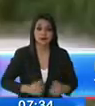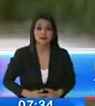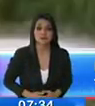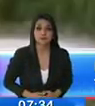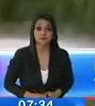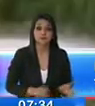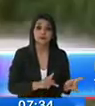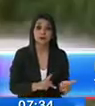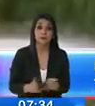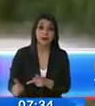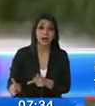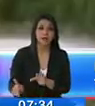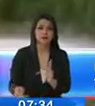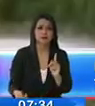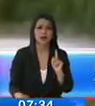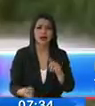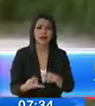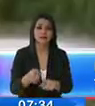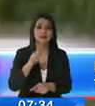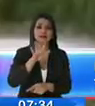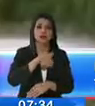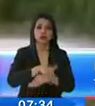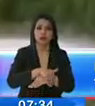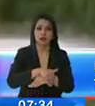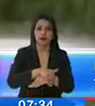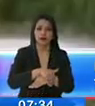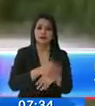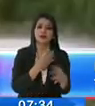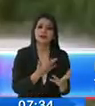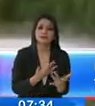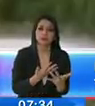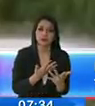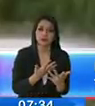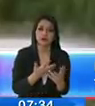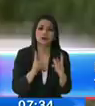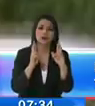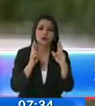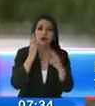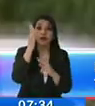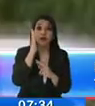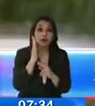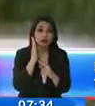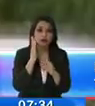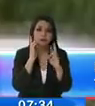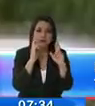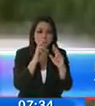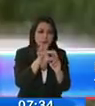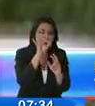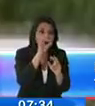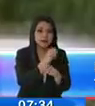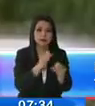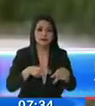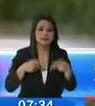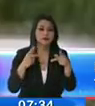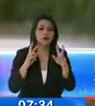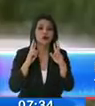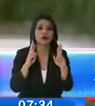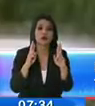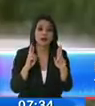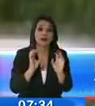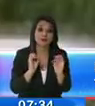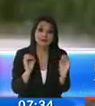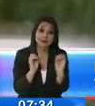estaría cerrando a más o menos a las cinco de la tarde esperemos tenemos una positiva sentido no